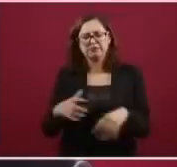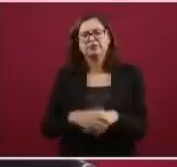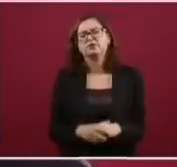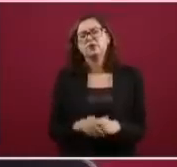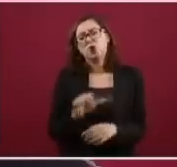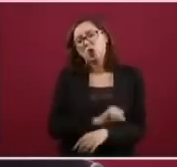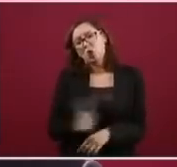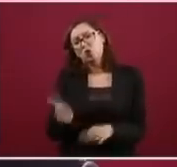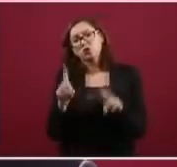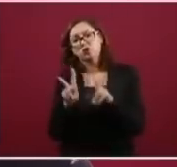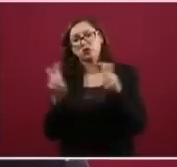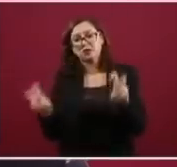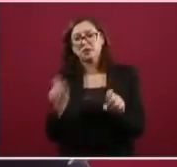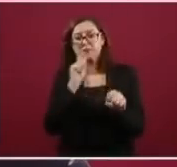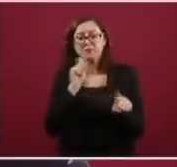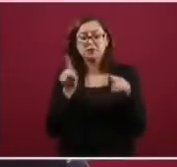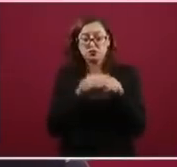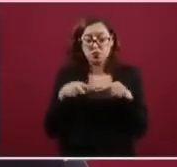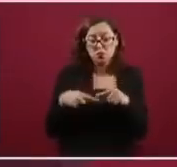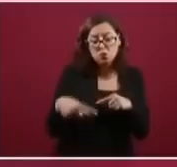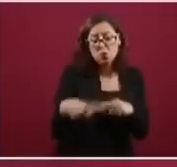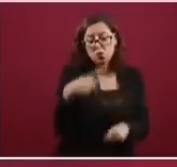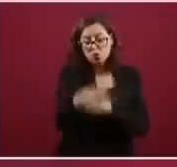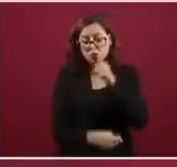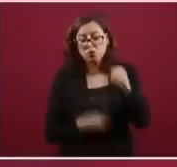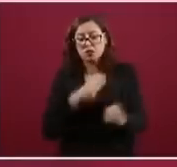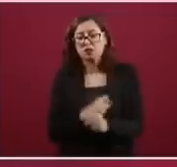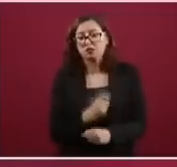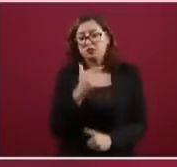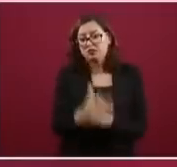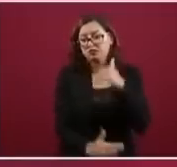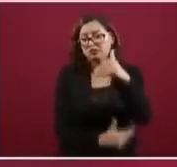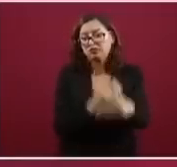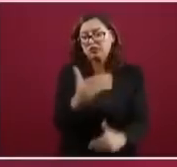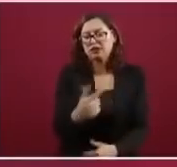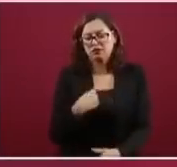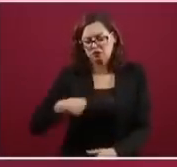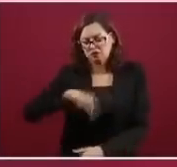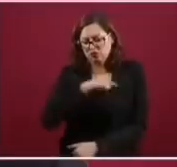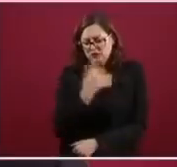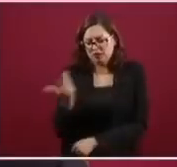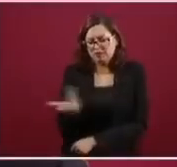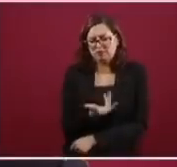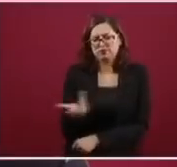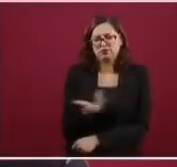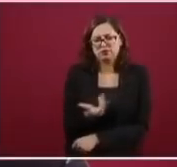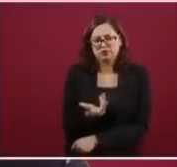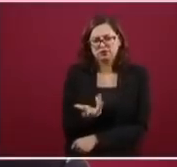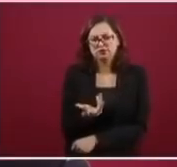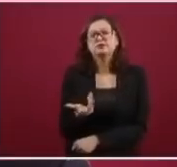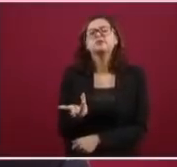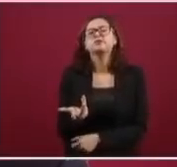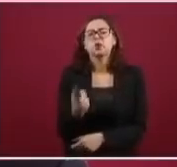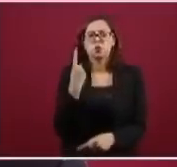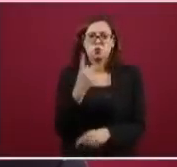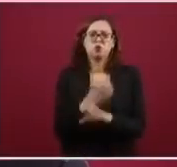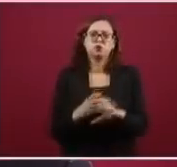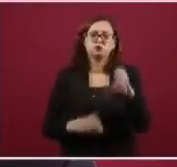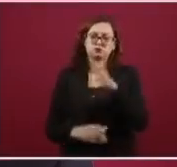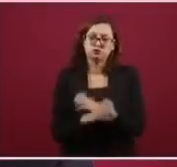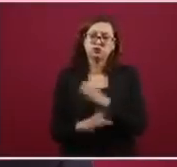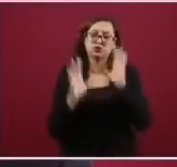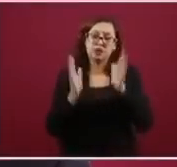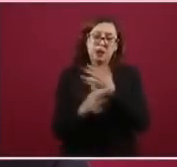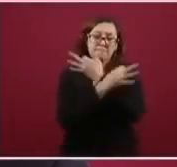podemos hacer nosotros en el ciclo para asegurarnos que hay un avance mayor de la economía una de las cosas que nosotros hemos hemos anunciado